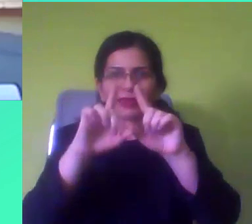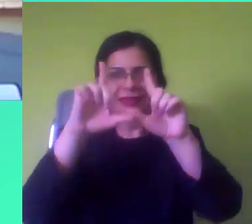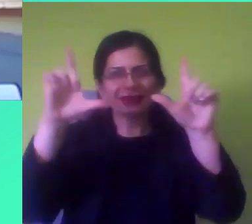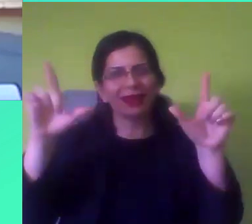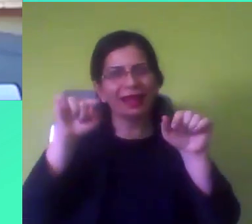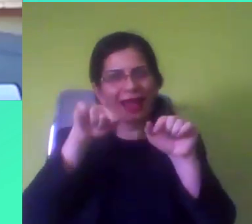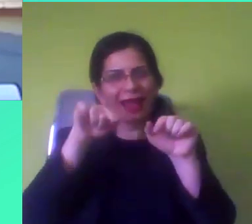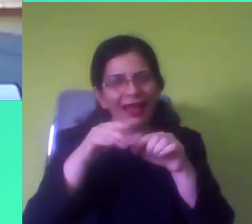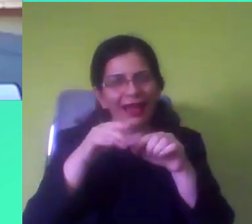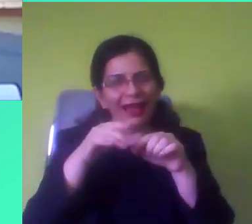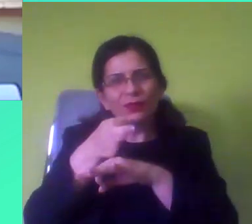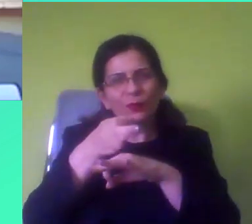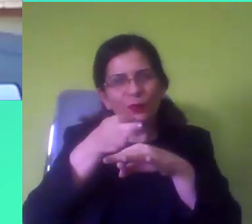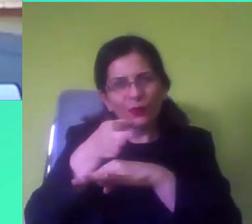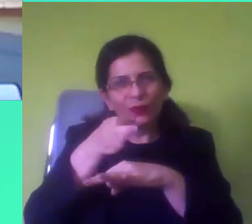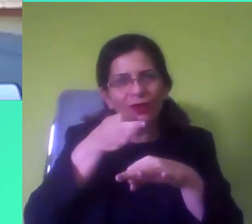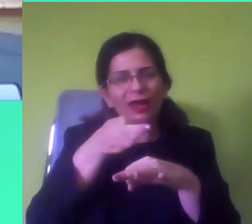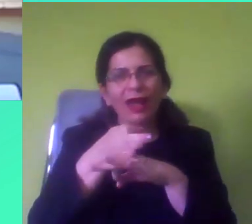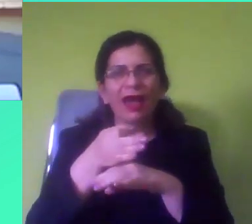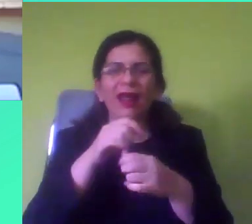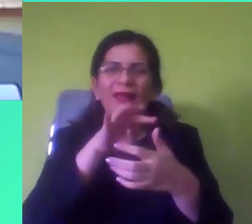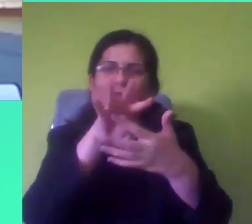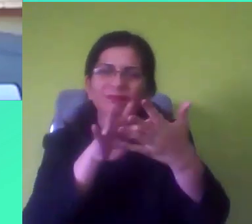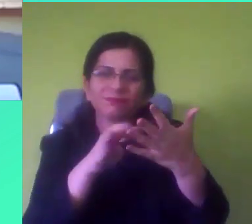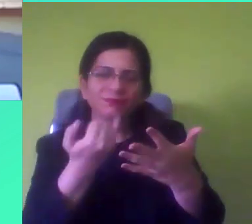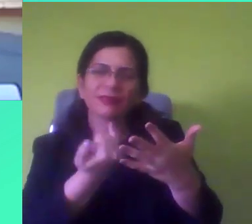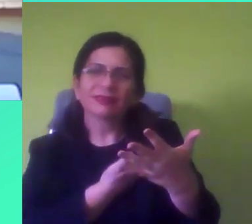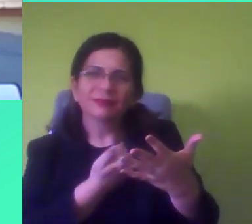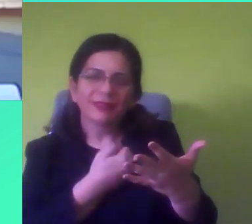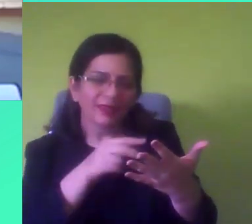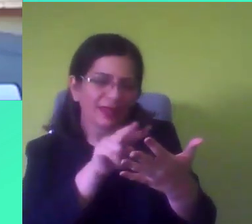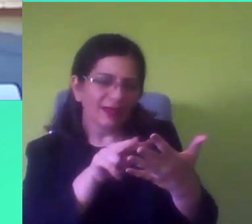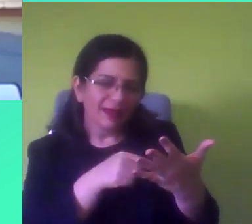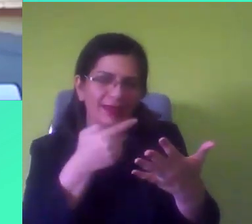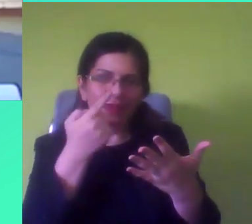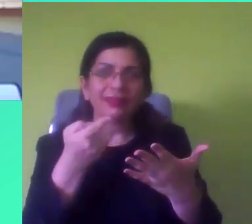Educar, a descargarse el explicativo y sobre